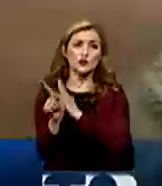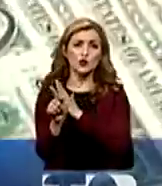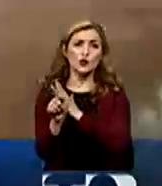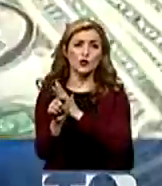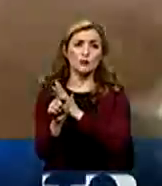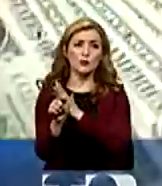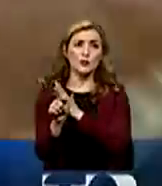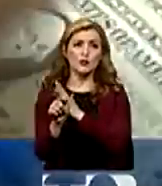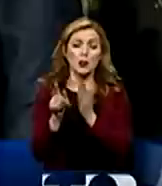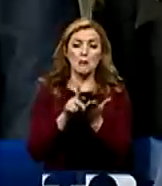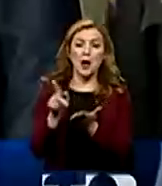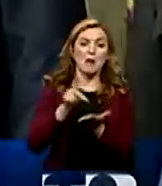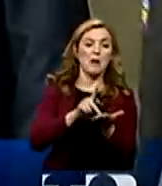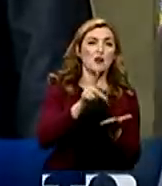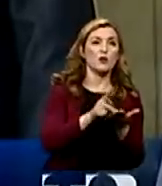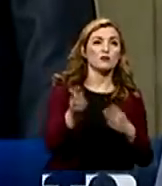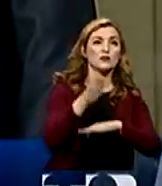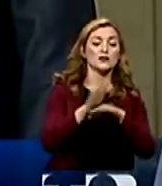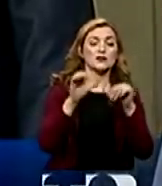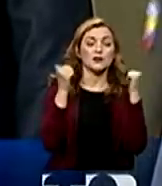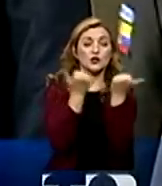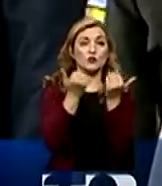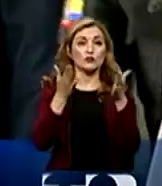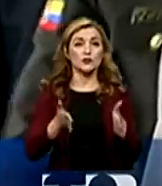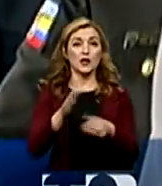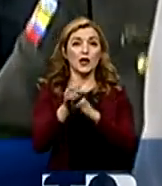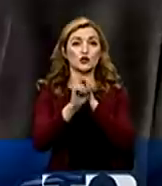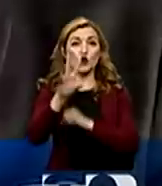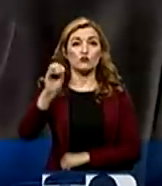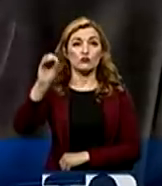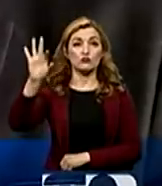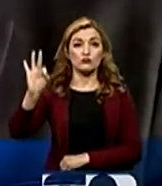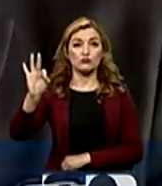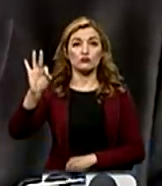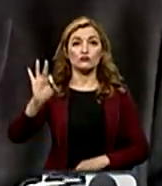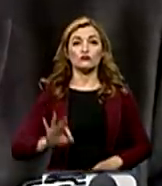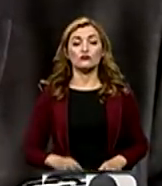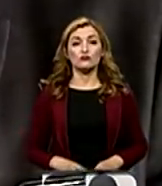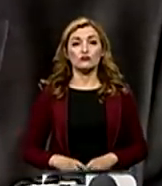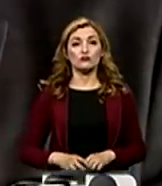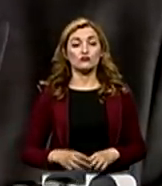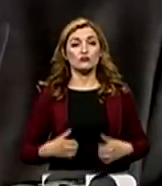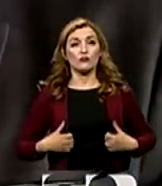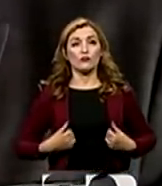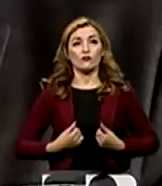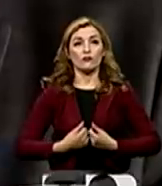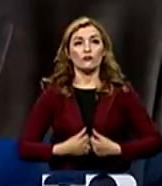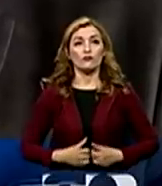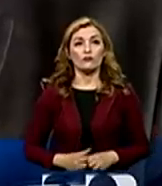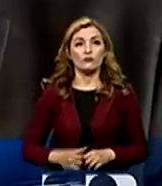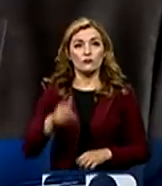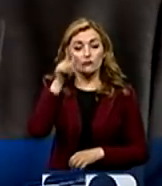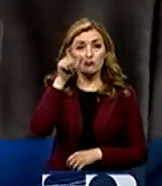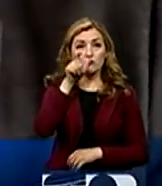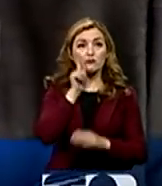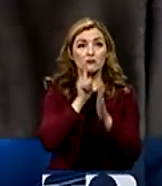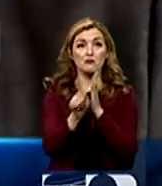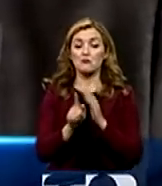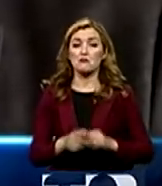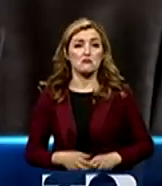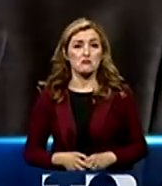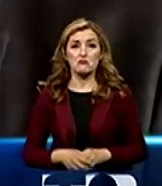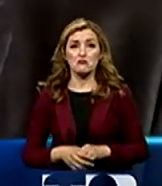supuestos cobros indebidos cuando fue asambleísta en 2009. No tengo ningún caso en la fiscalía yo, y si tuviese, pues